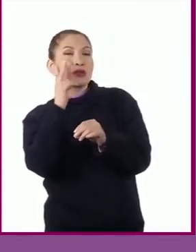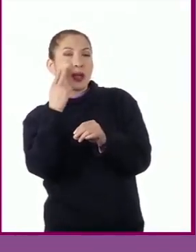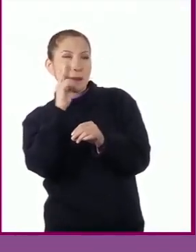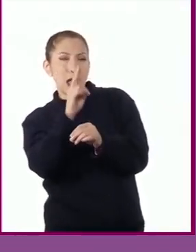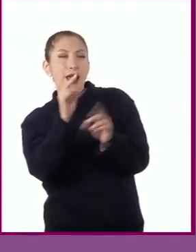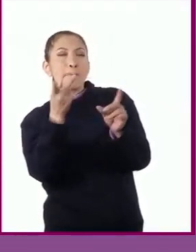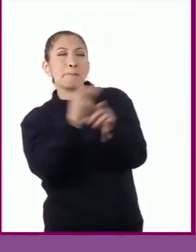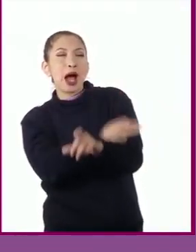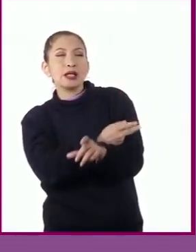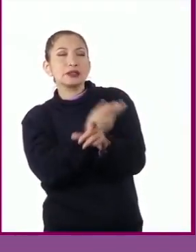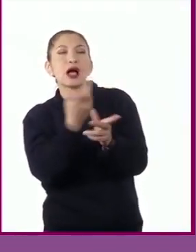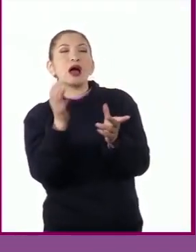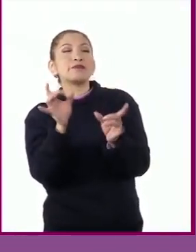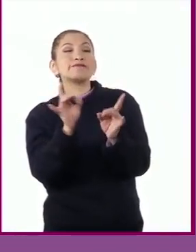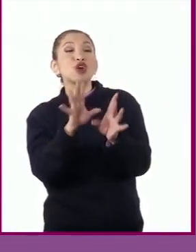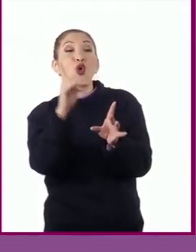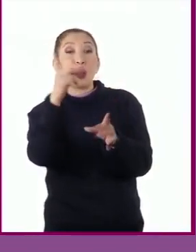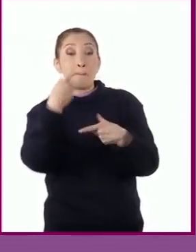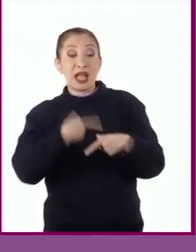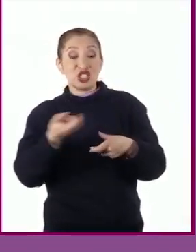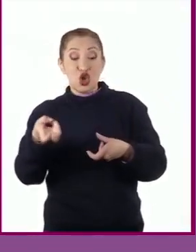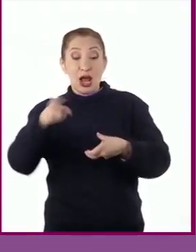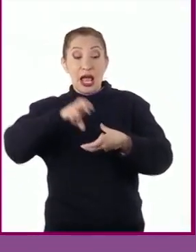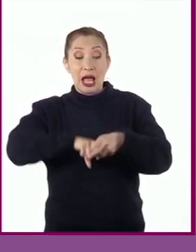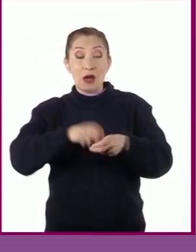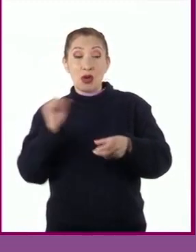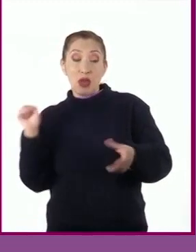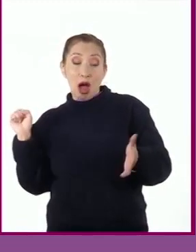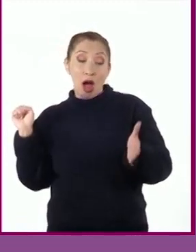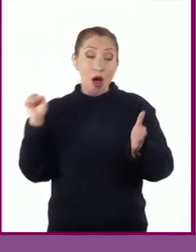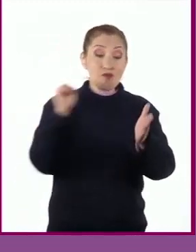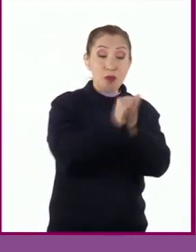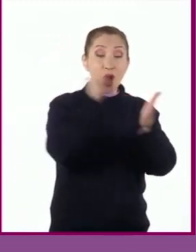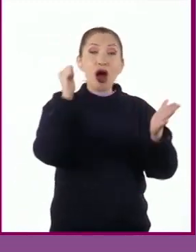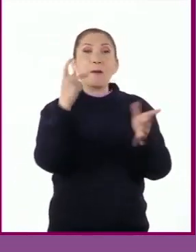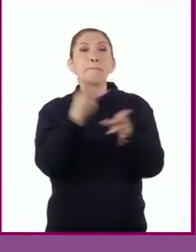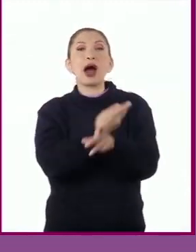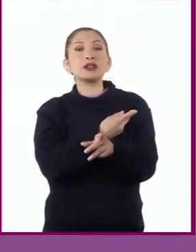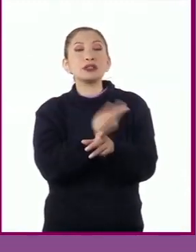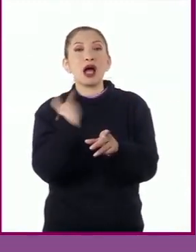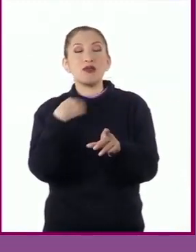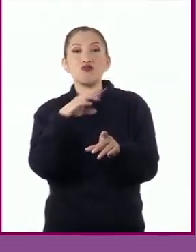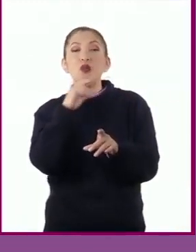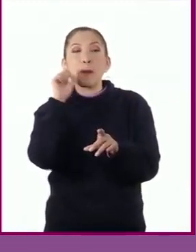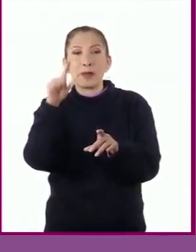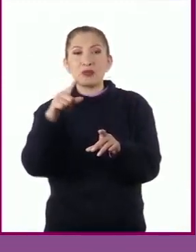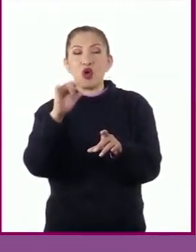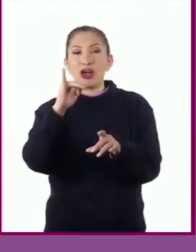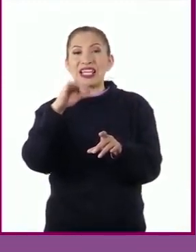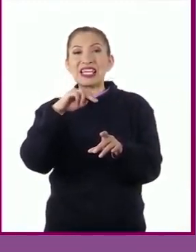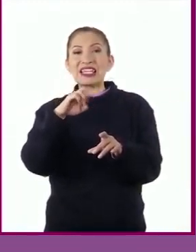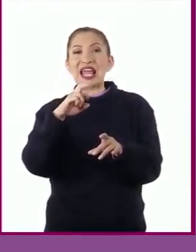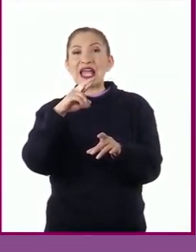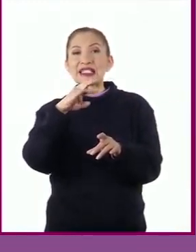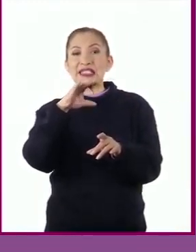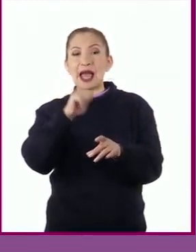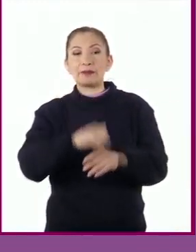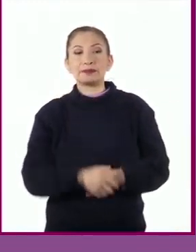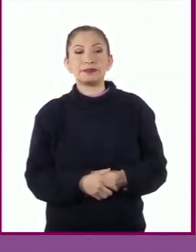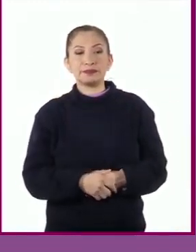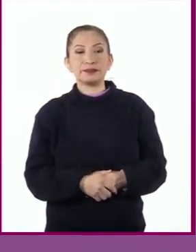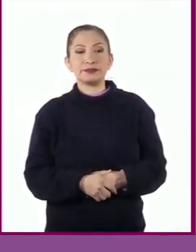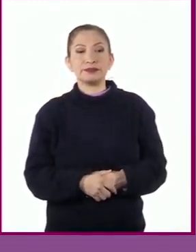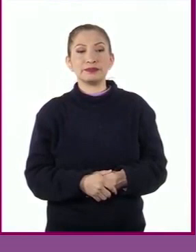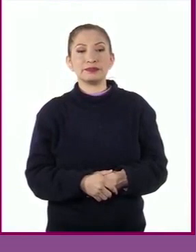las consecuencias que tendría un pasajero al golpearse contra la estructura del automóvil a causa de la inercia.